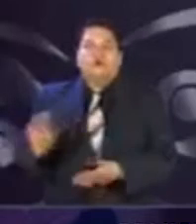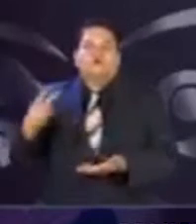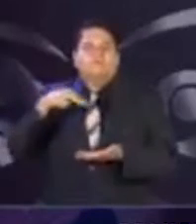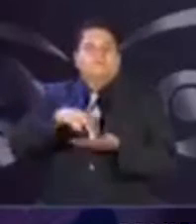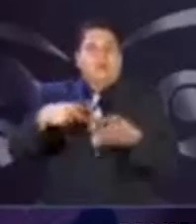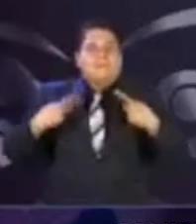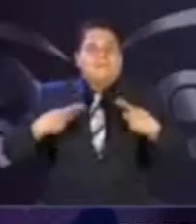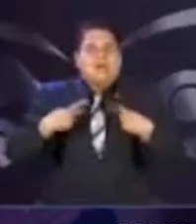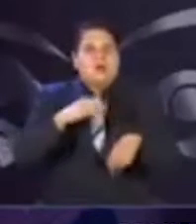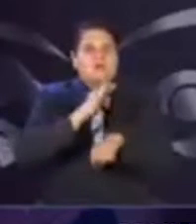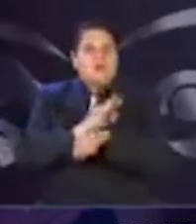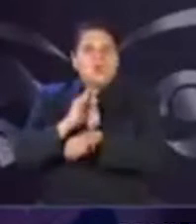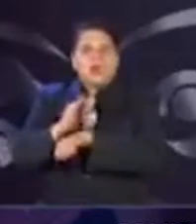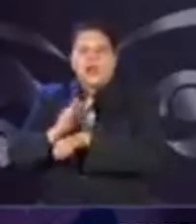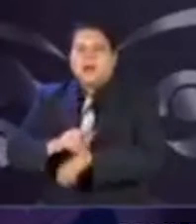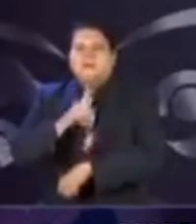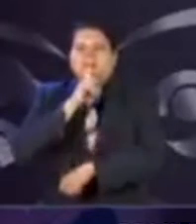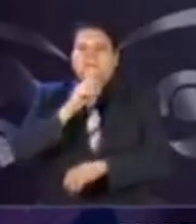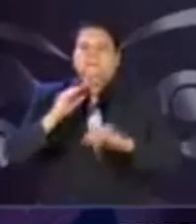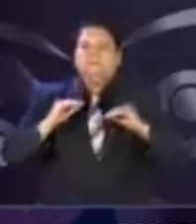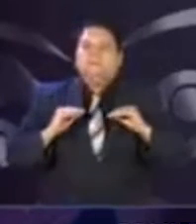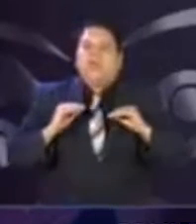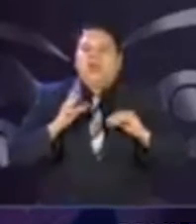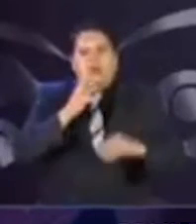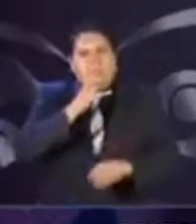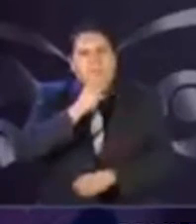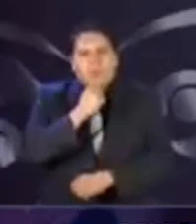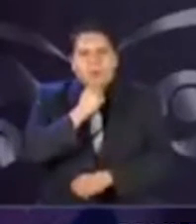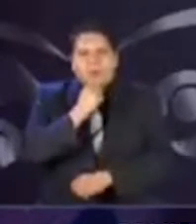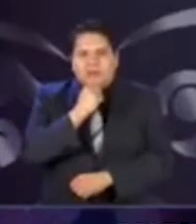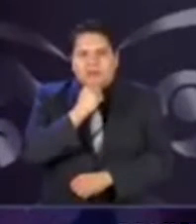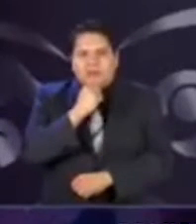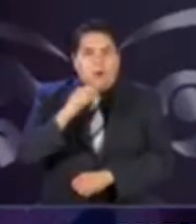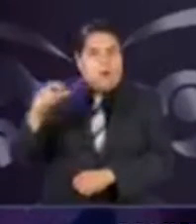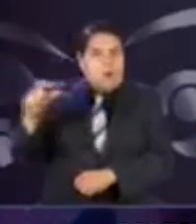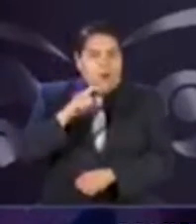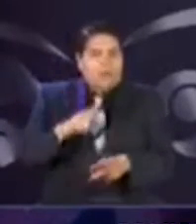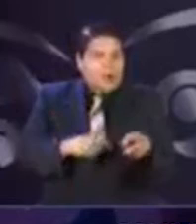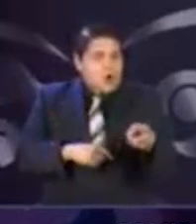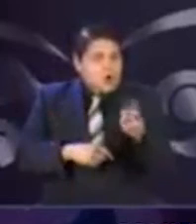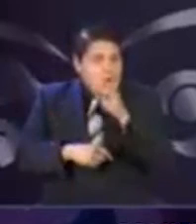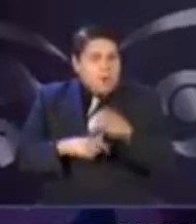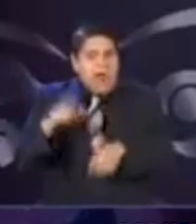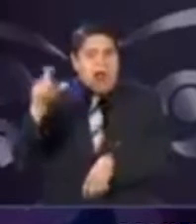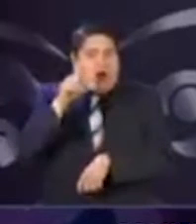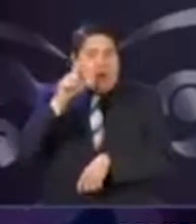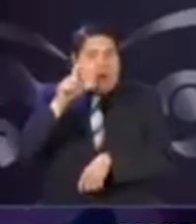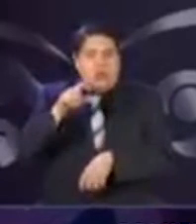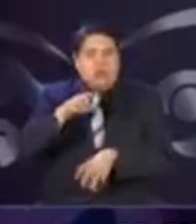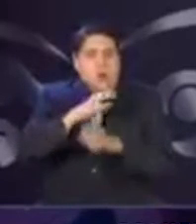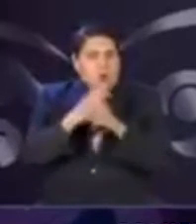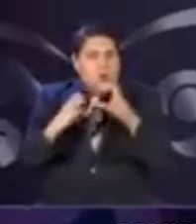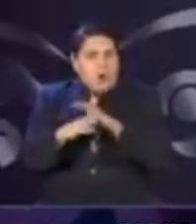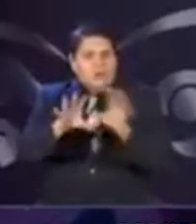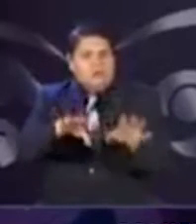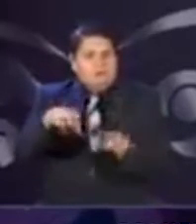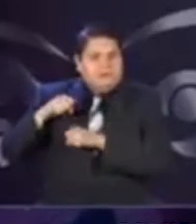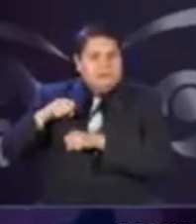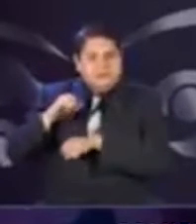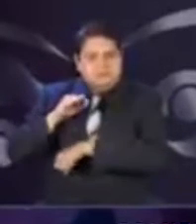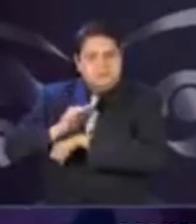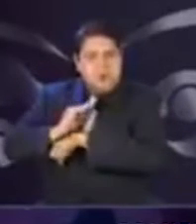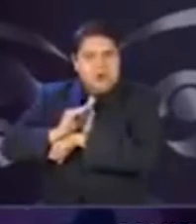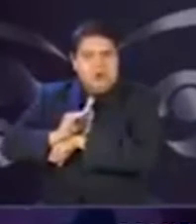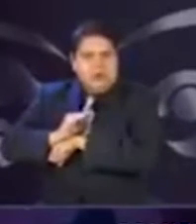callados, porque cada peso robado, cada propiedad adquirida y hoy inexplicablemente protegida, eran